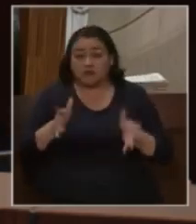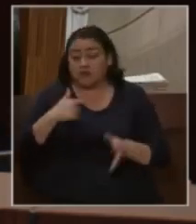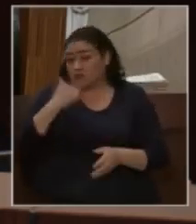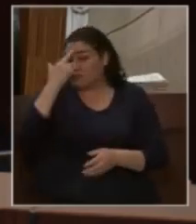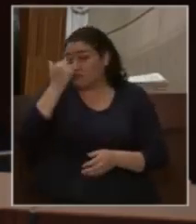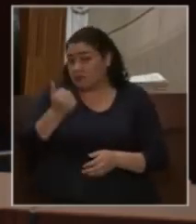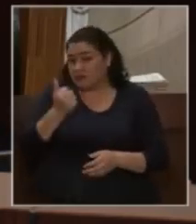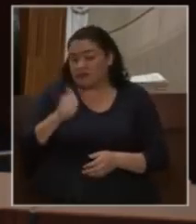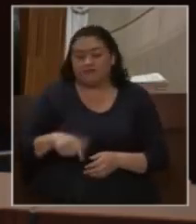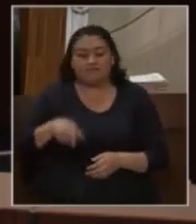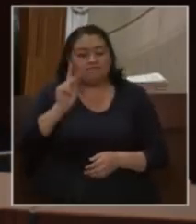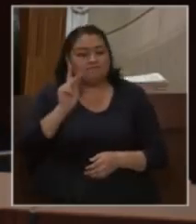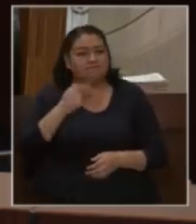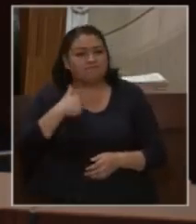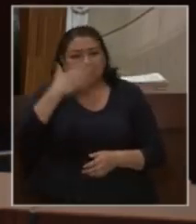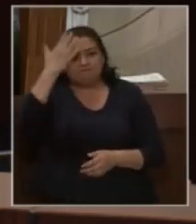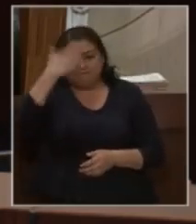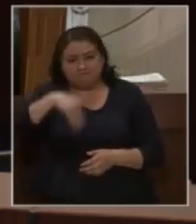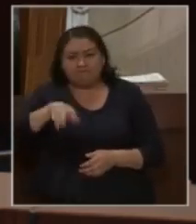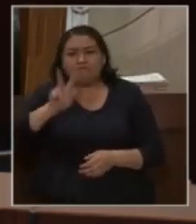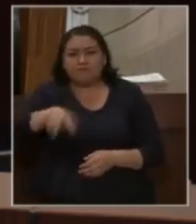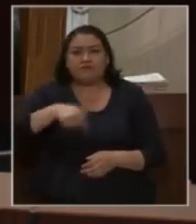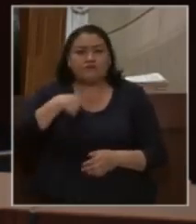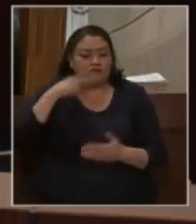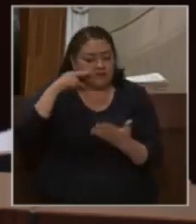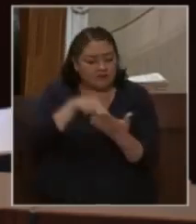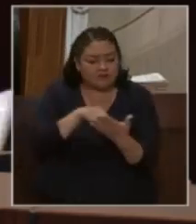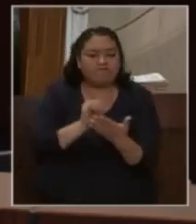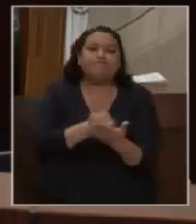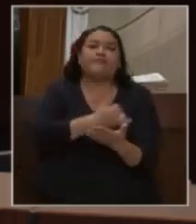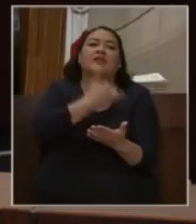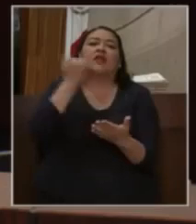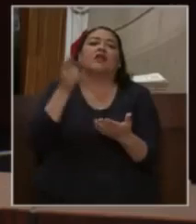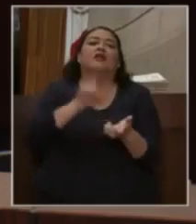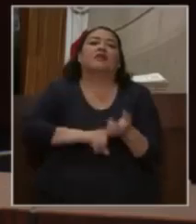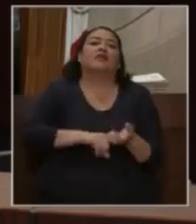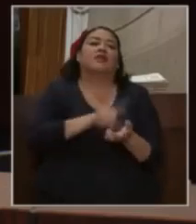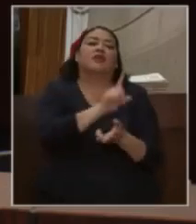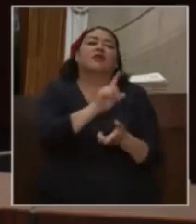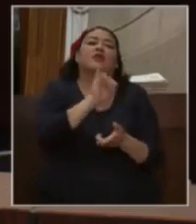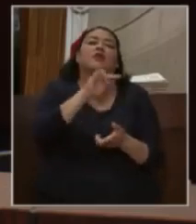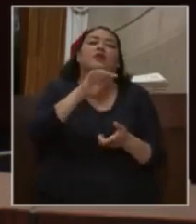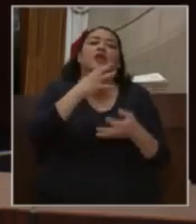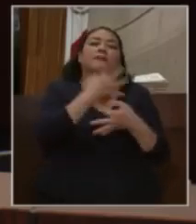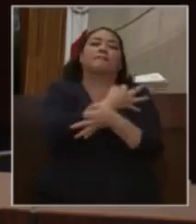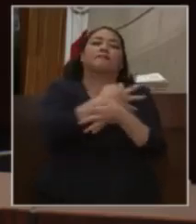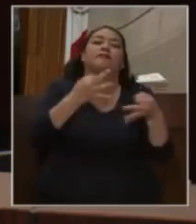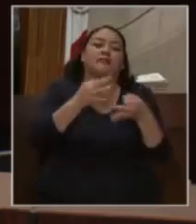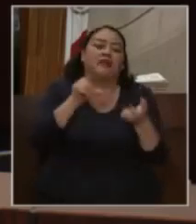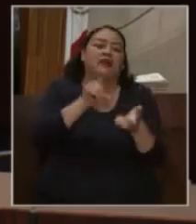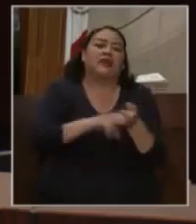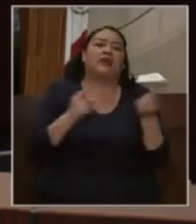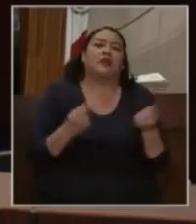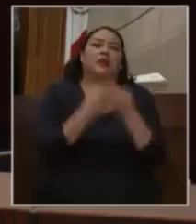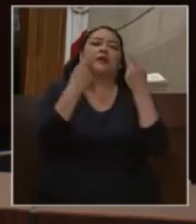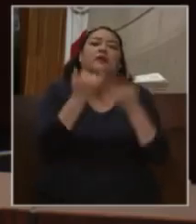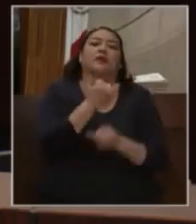punto de partida, efectivamente yo advierto una incongruencia interna en la resolución del Instituto Nacional